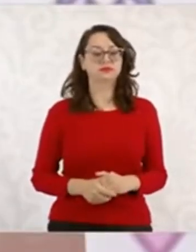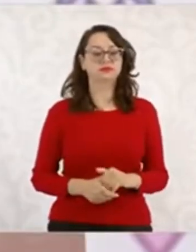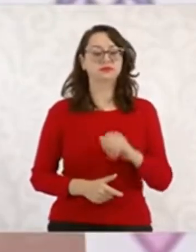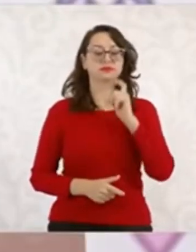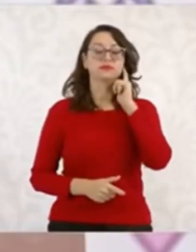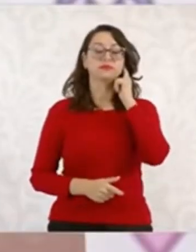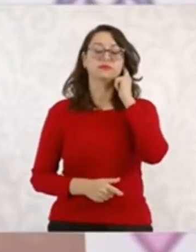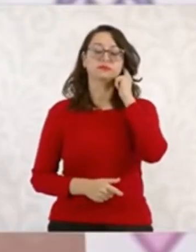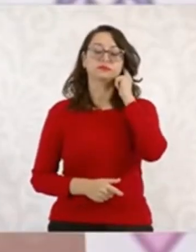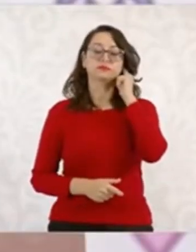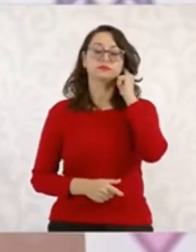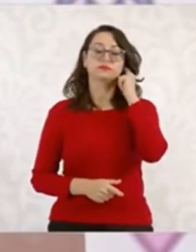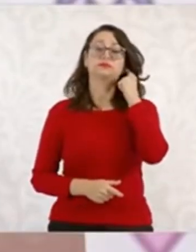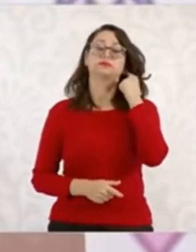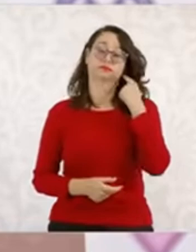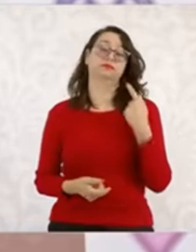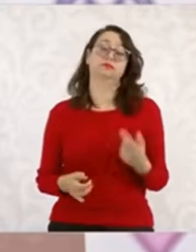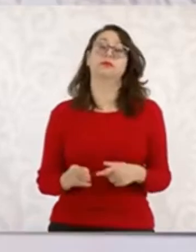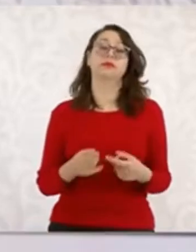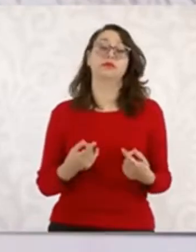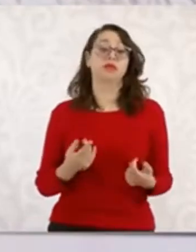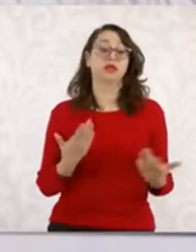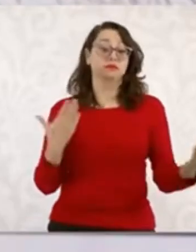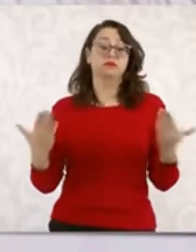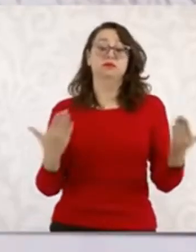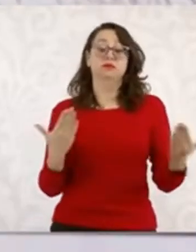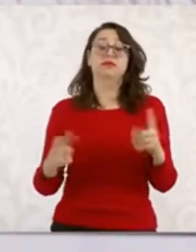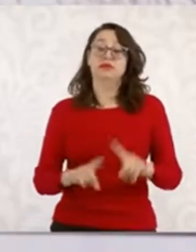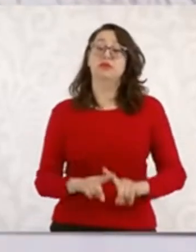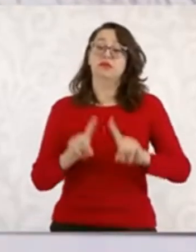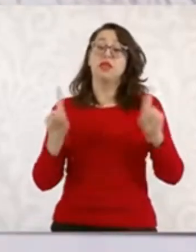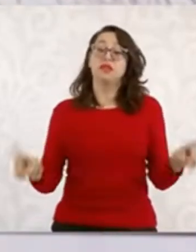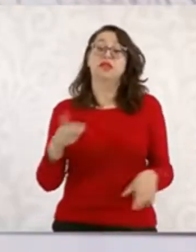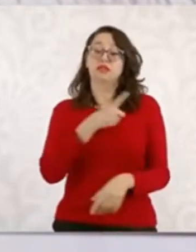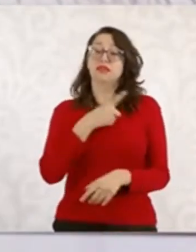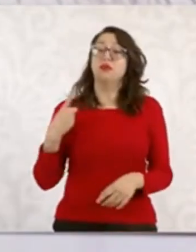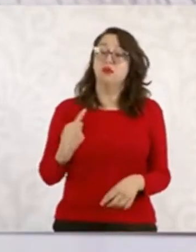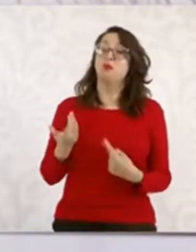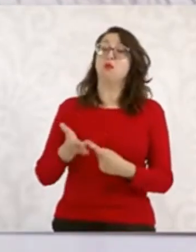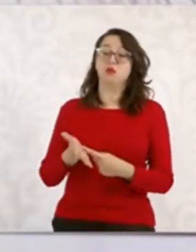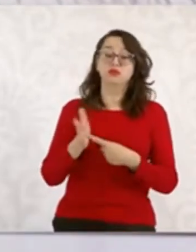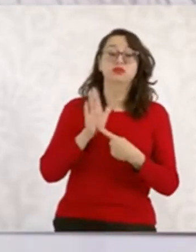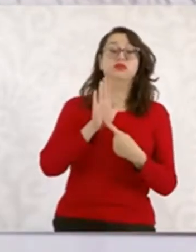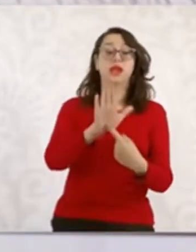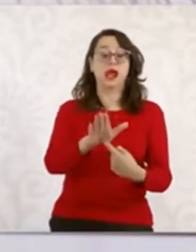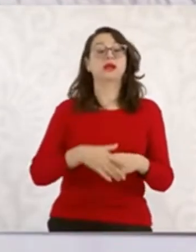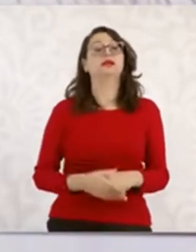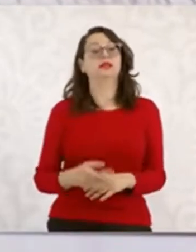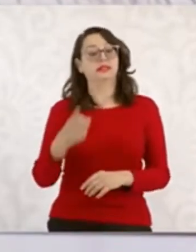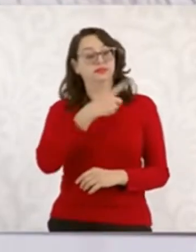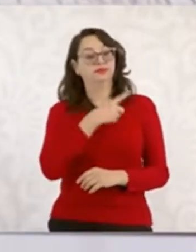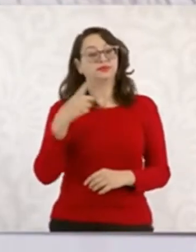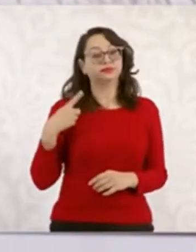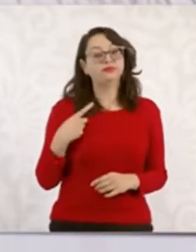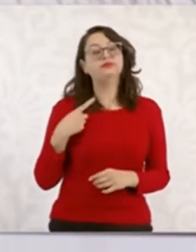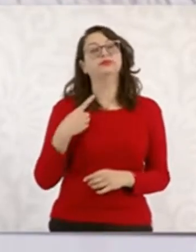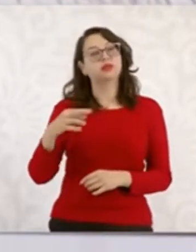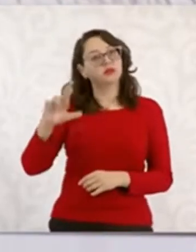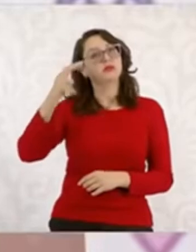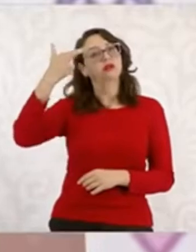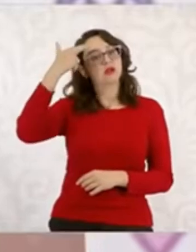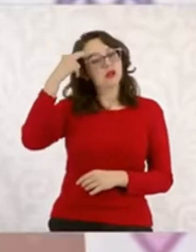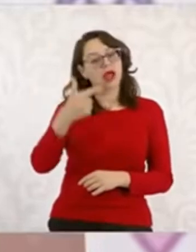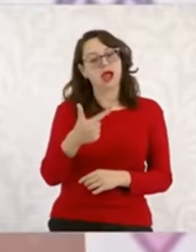Entonces, sí es distinto y hay que seguir hablando de ello. Y hay que seguir hablando de García Luna, que es el que está preso en Estados